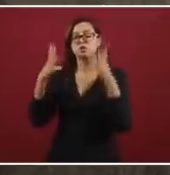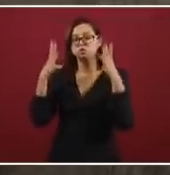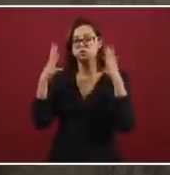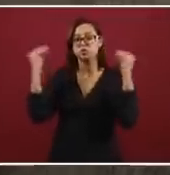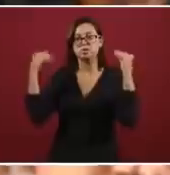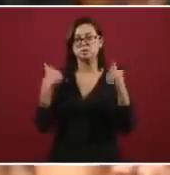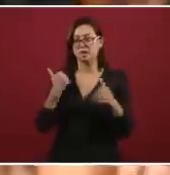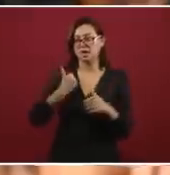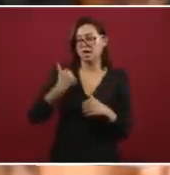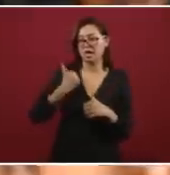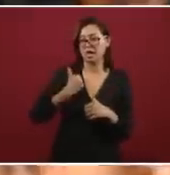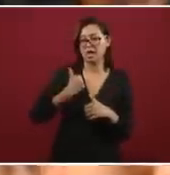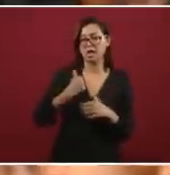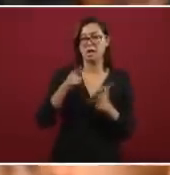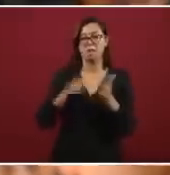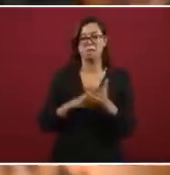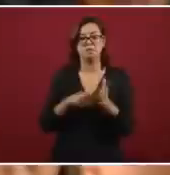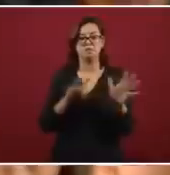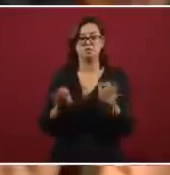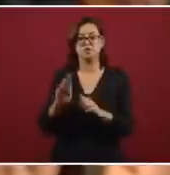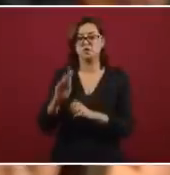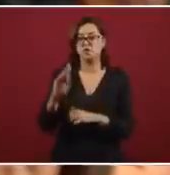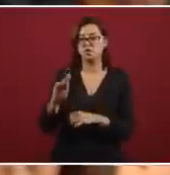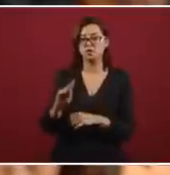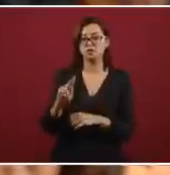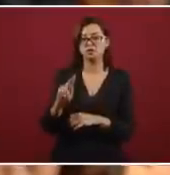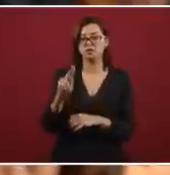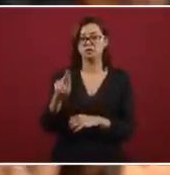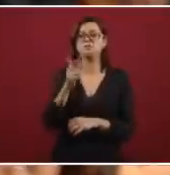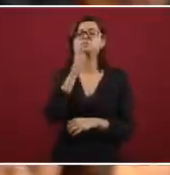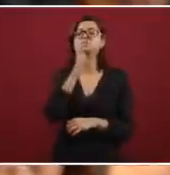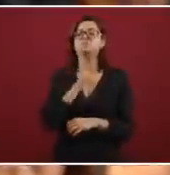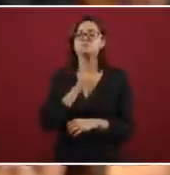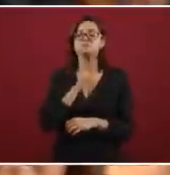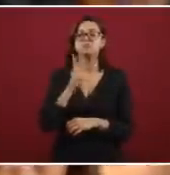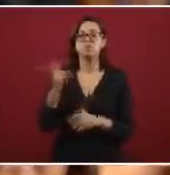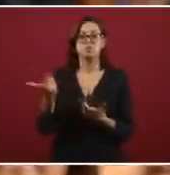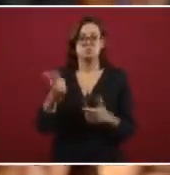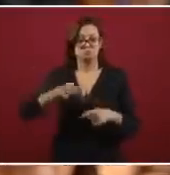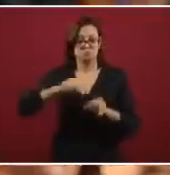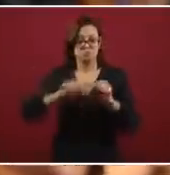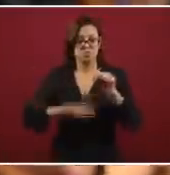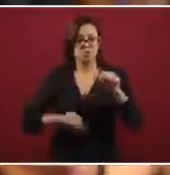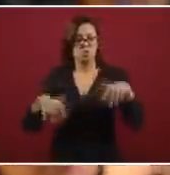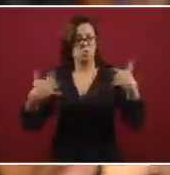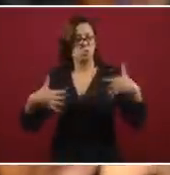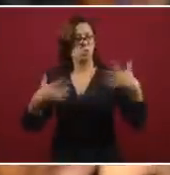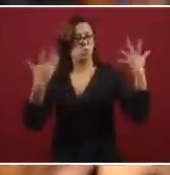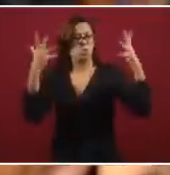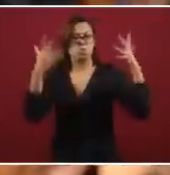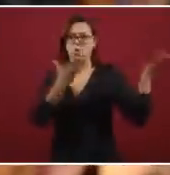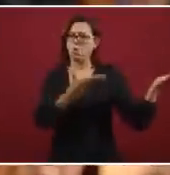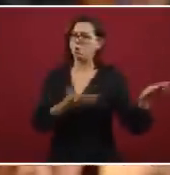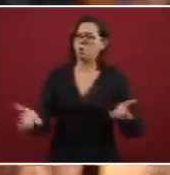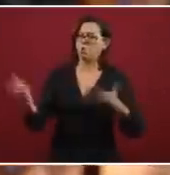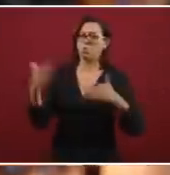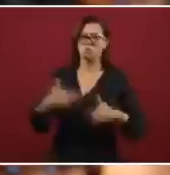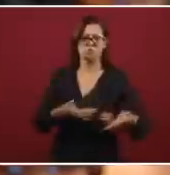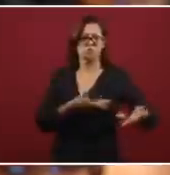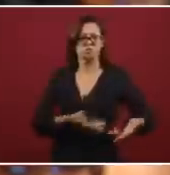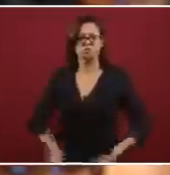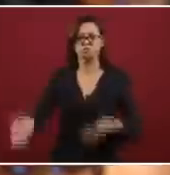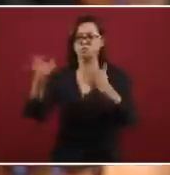el petróleo en junio de 1980 nos hacía de oilers, los petroleros del mundo. Y éramos recibidos con fanfarrias y alfombra roja el